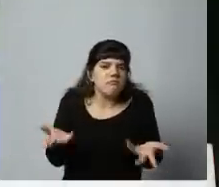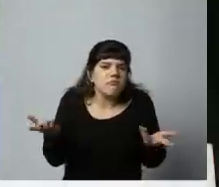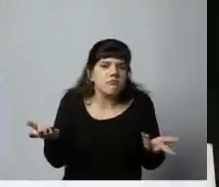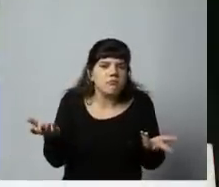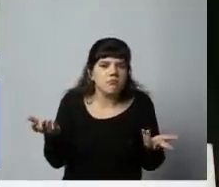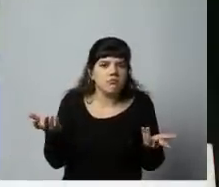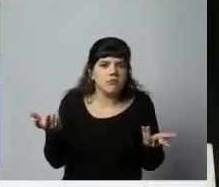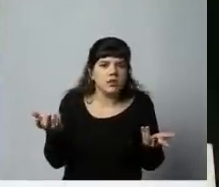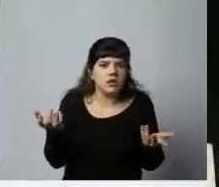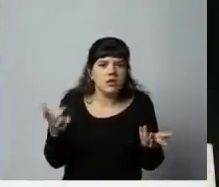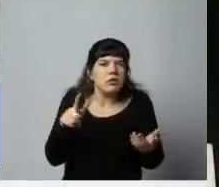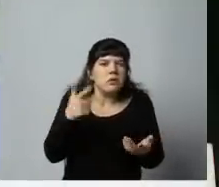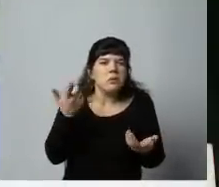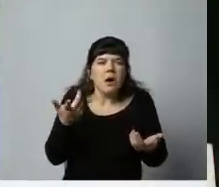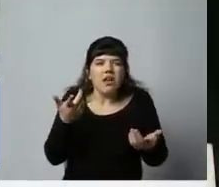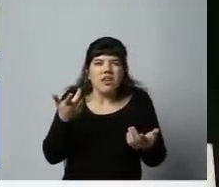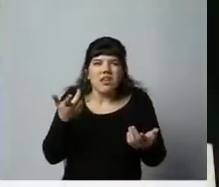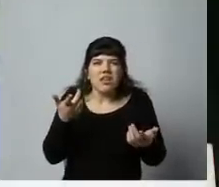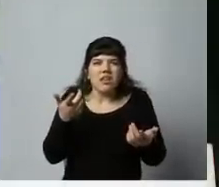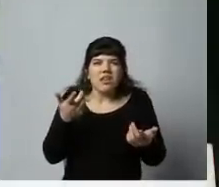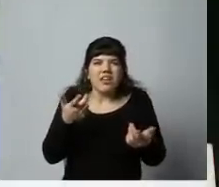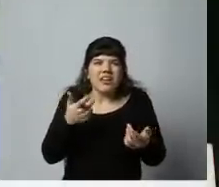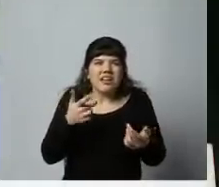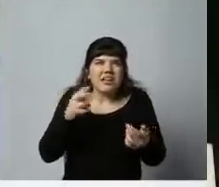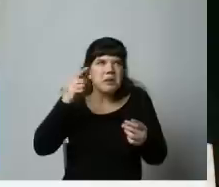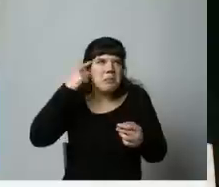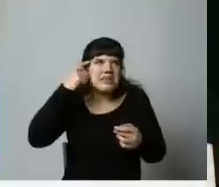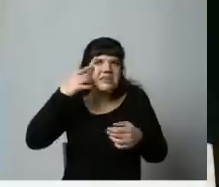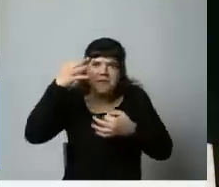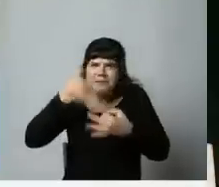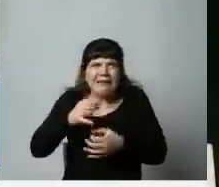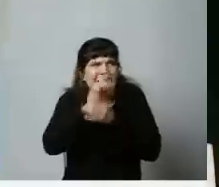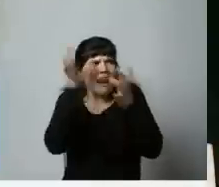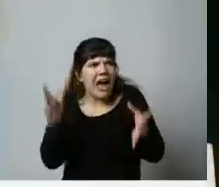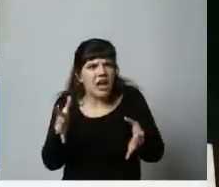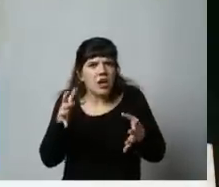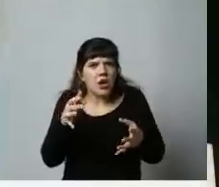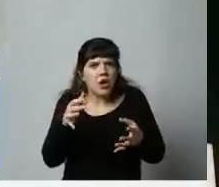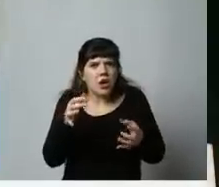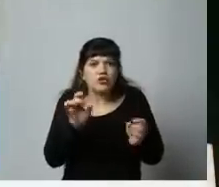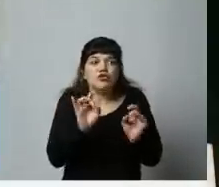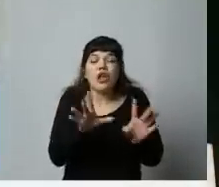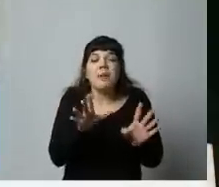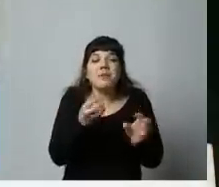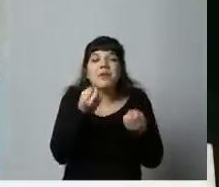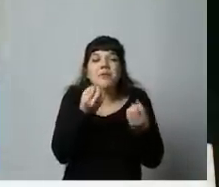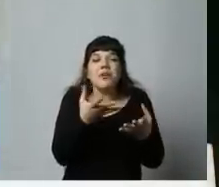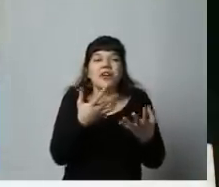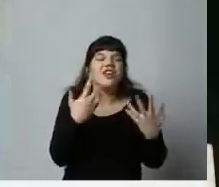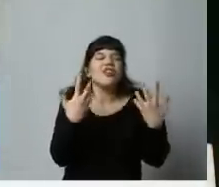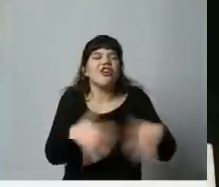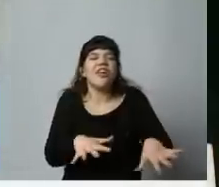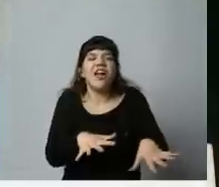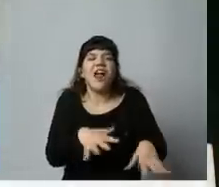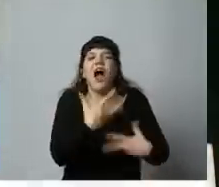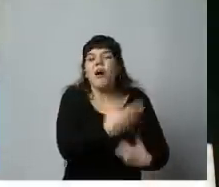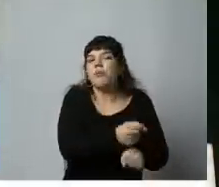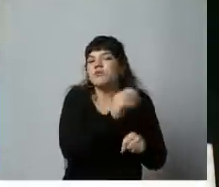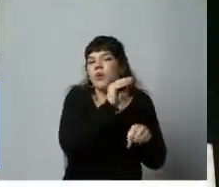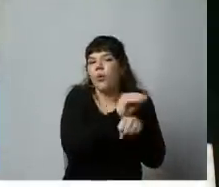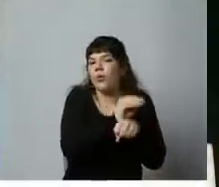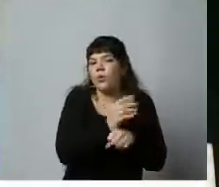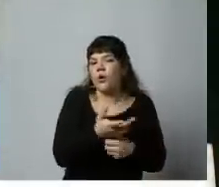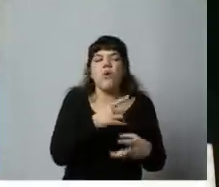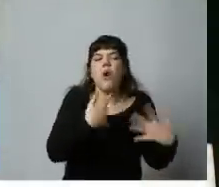Cuáles no hay absolutamente nada razonable excepto de que estén despreciando prácticamente el trabajo